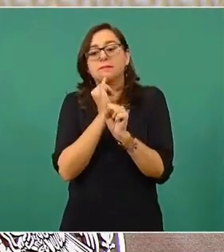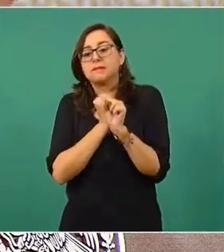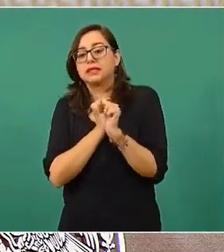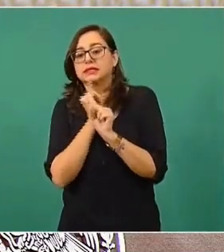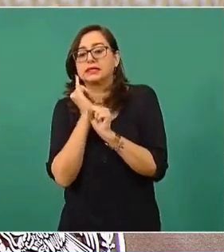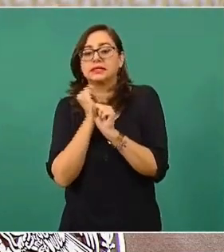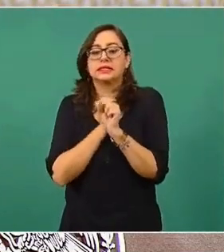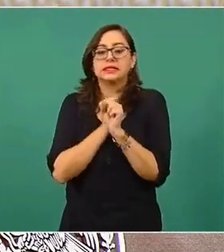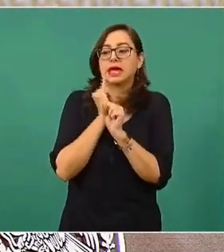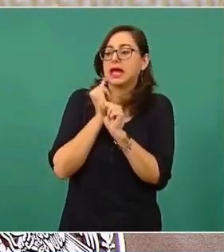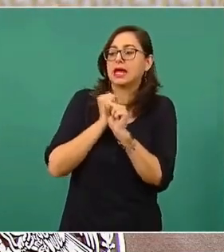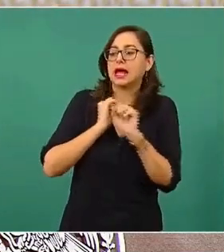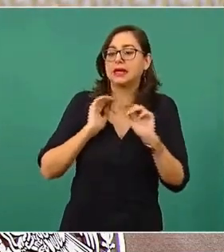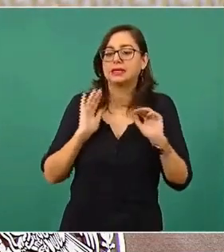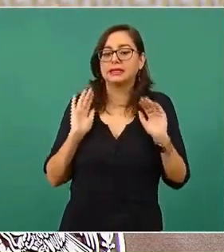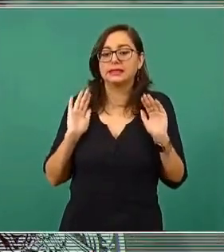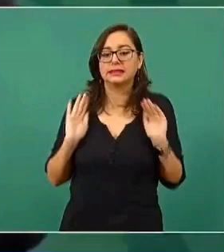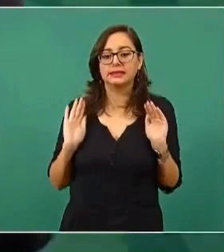Hay una diferencia